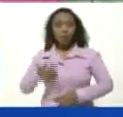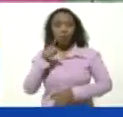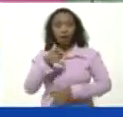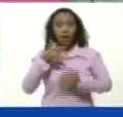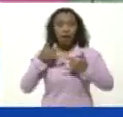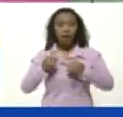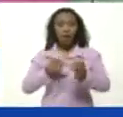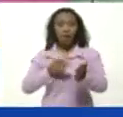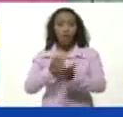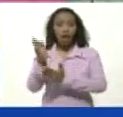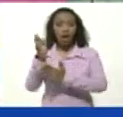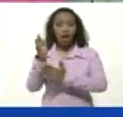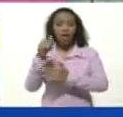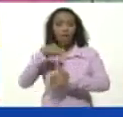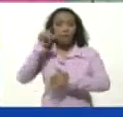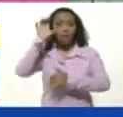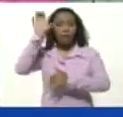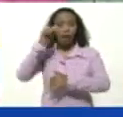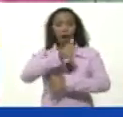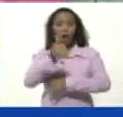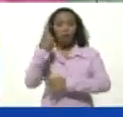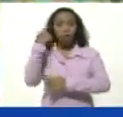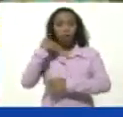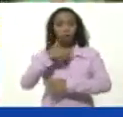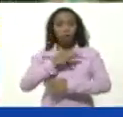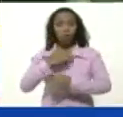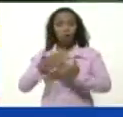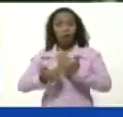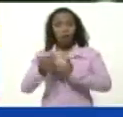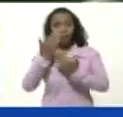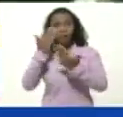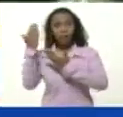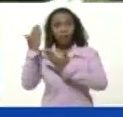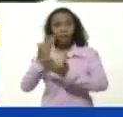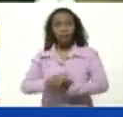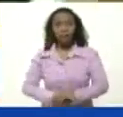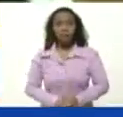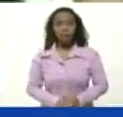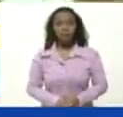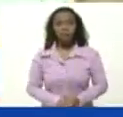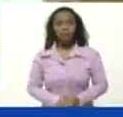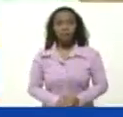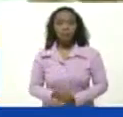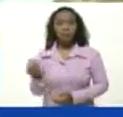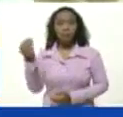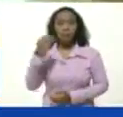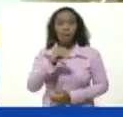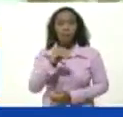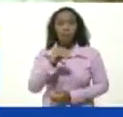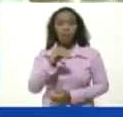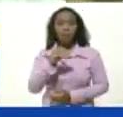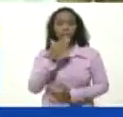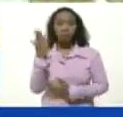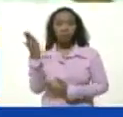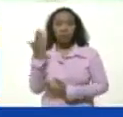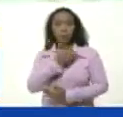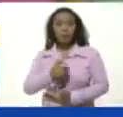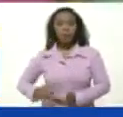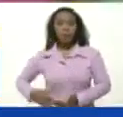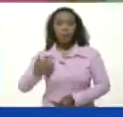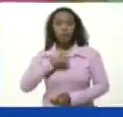sido fiel a la nación y a cada uno de nosotros. Adelante. Y adicional a eso, presidente,